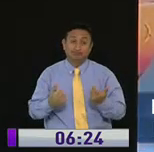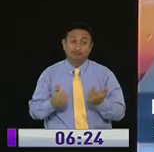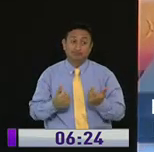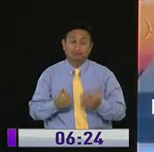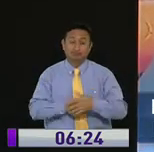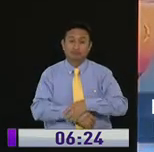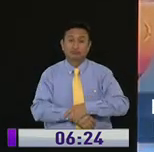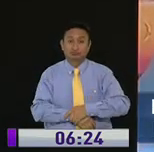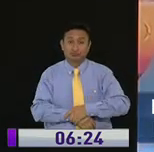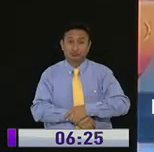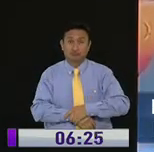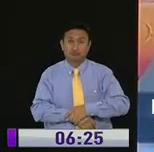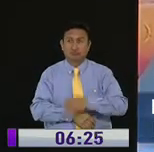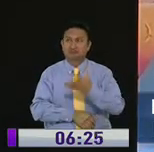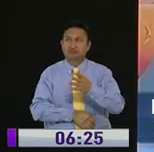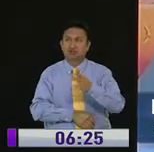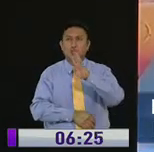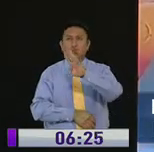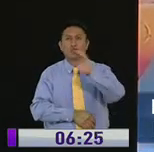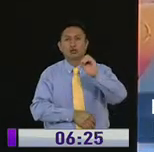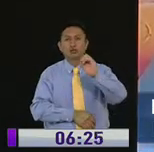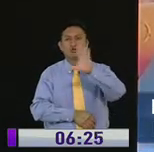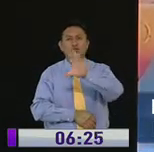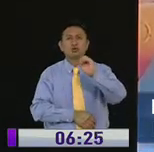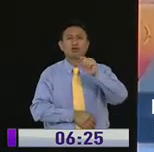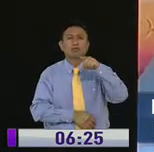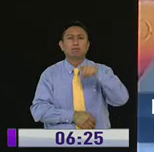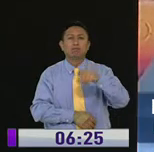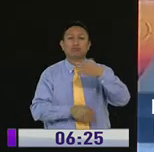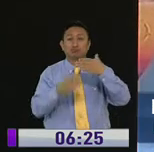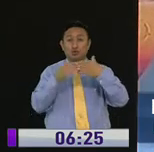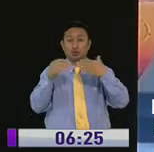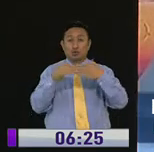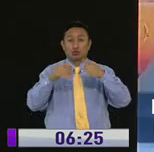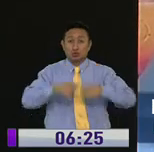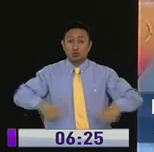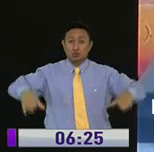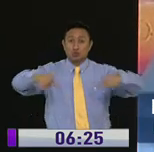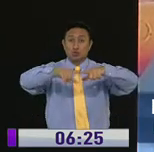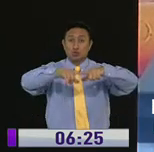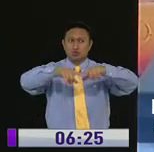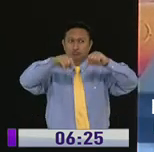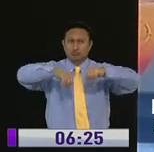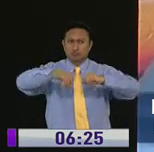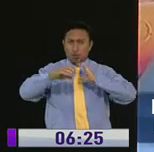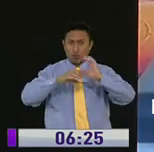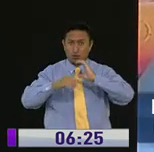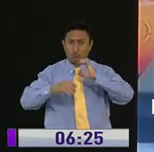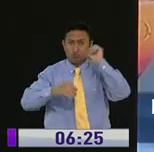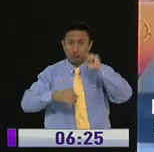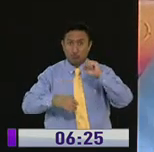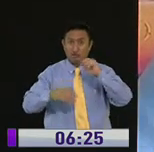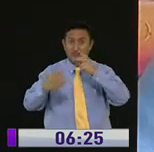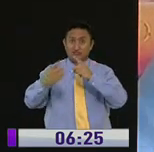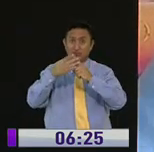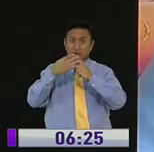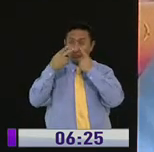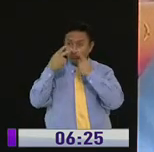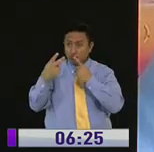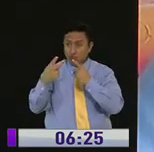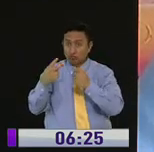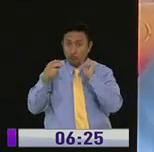mayor de más allá de 40, 50 mil dólares establecer un buen centro de comunicaciones en las cárceles en